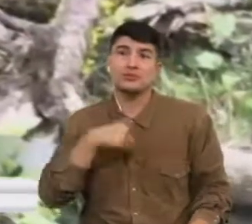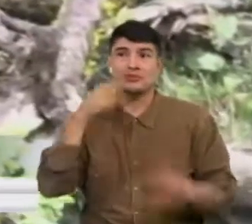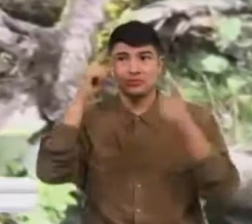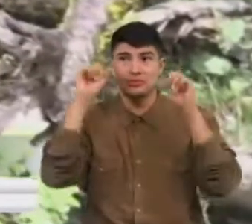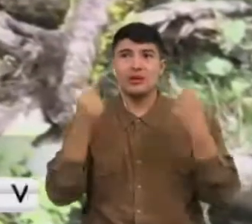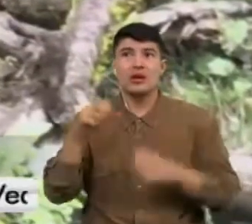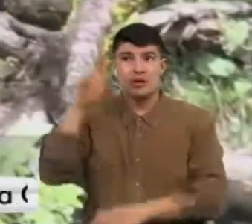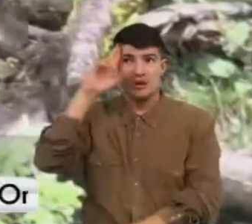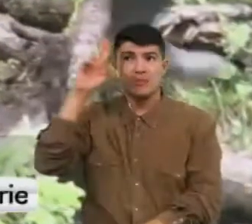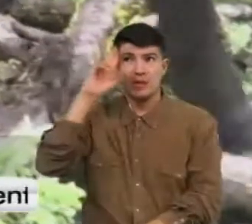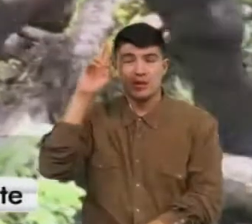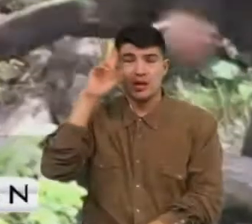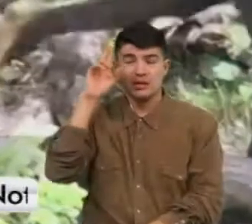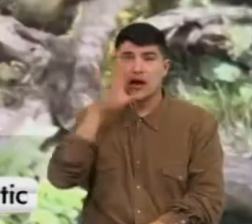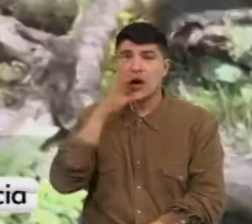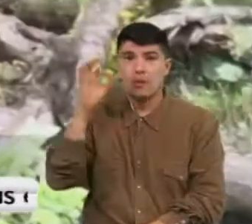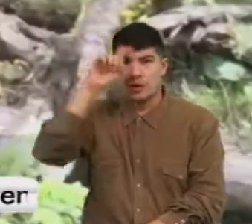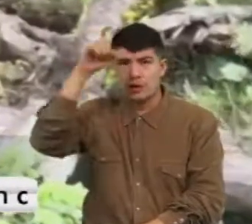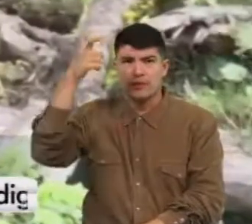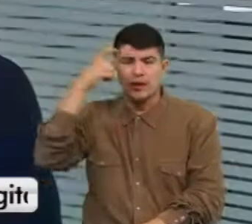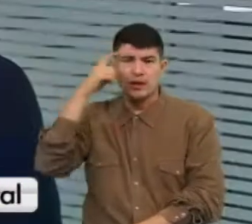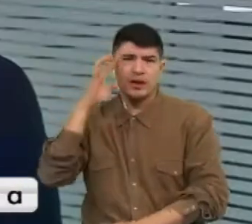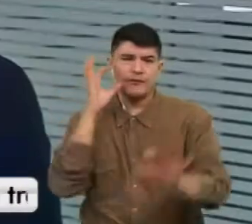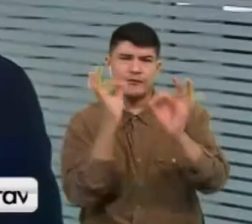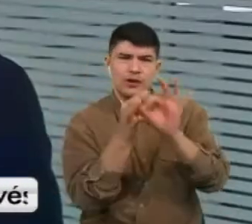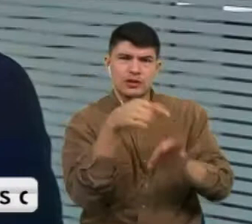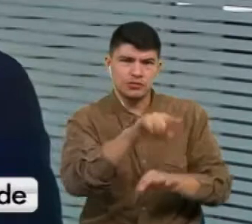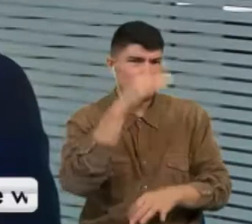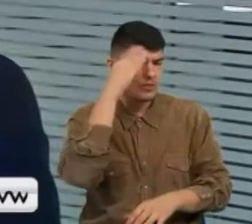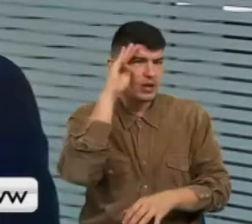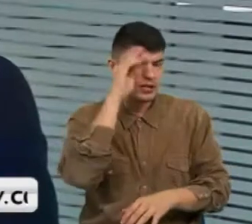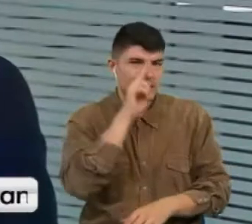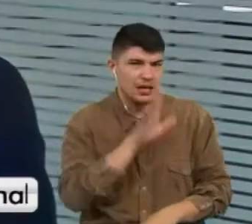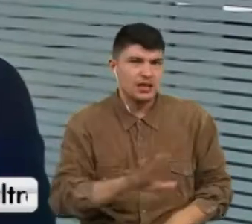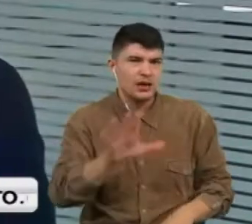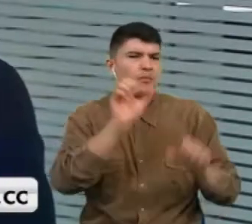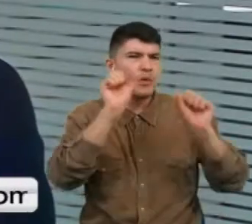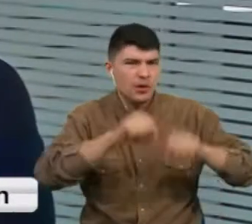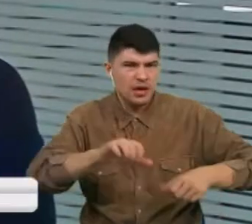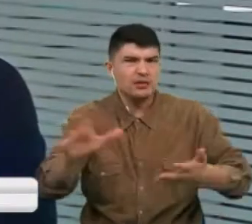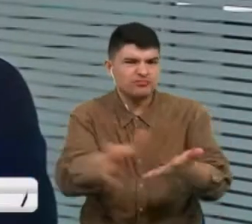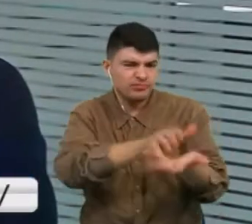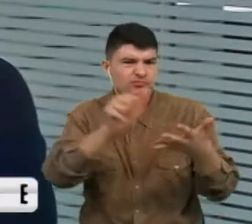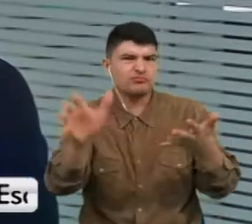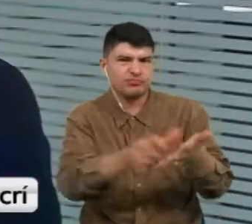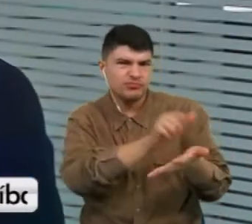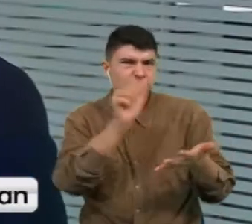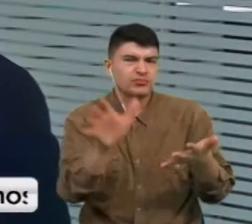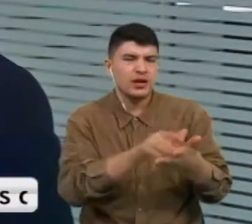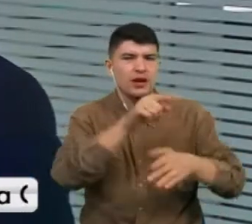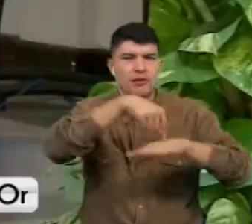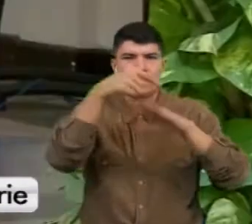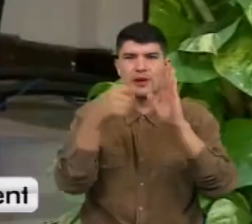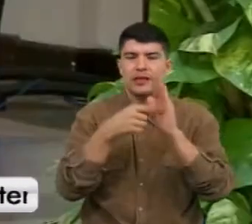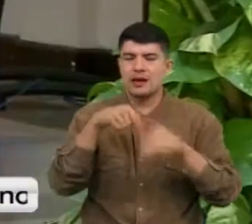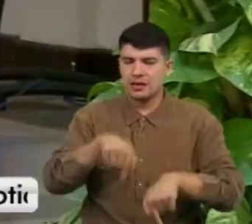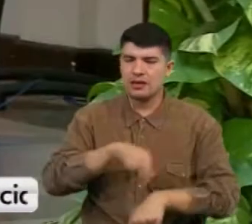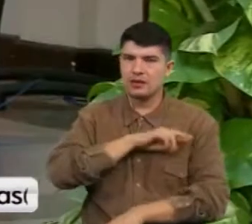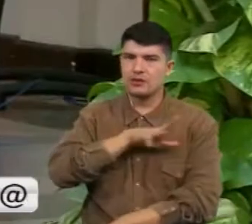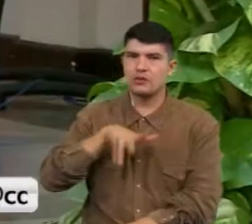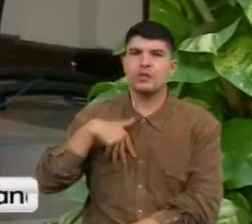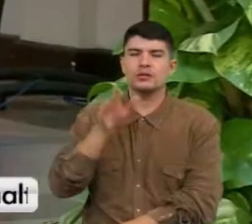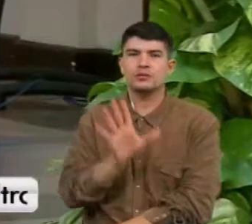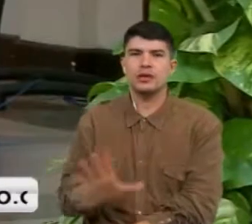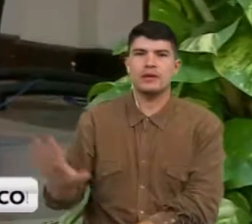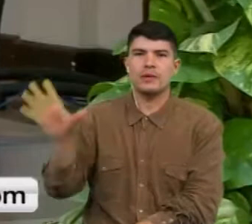señor gobernador ha sido muy enfático con las Fuerzas Armadas y con la Policía Nacional para lograr la erradicación completa en nuestro departamento. De igual manera,